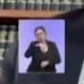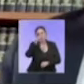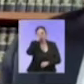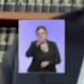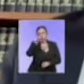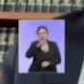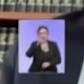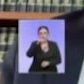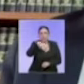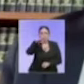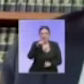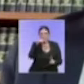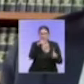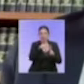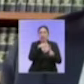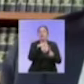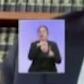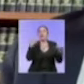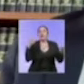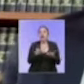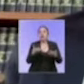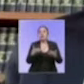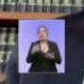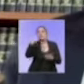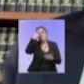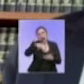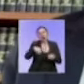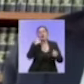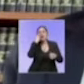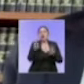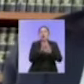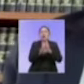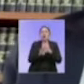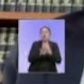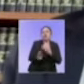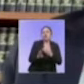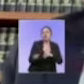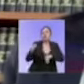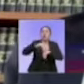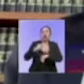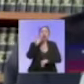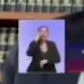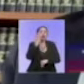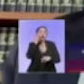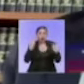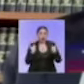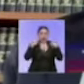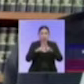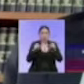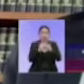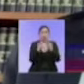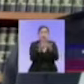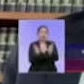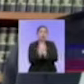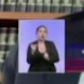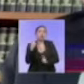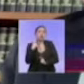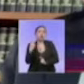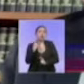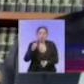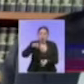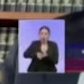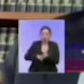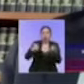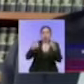construir instituciones verdaderamente independientes en materia electoral y dejar en el pasado toda esta